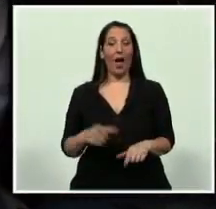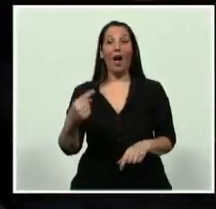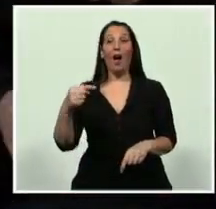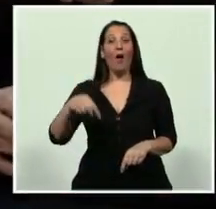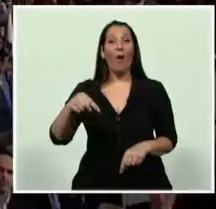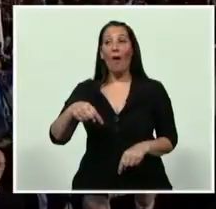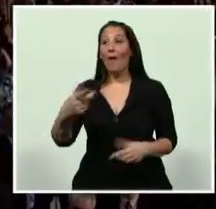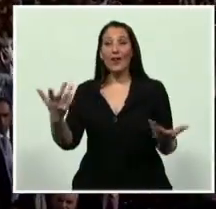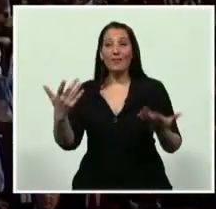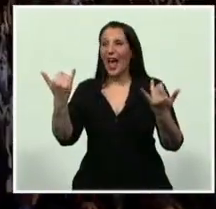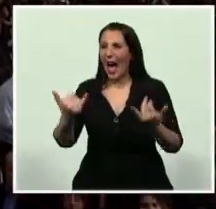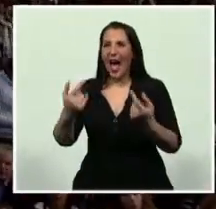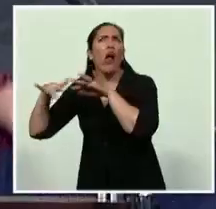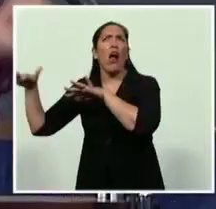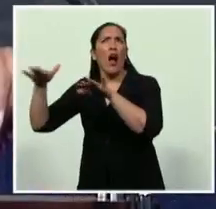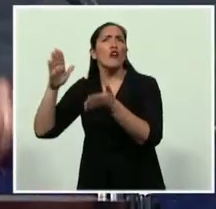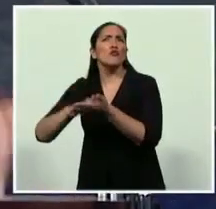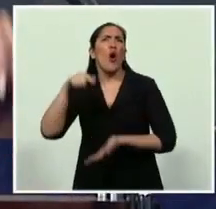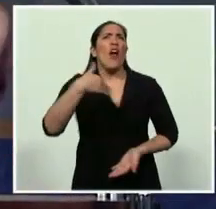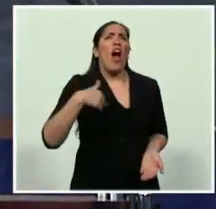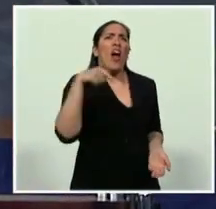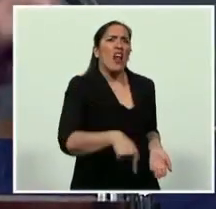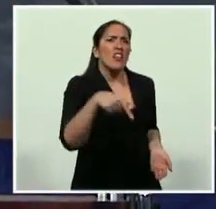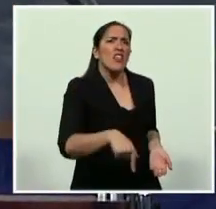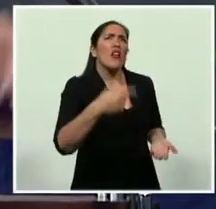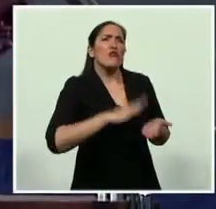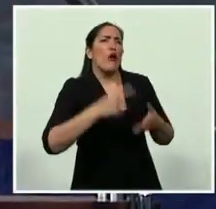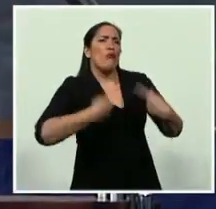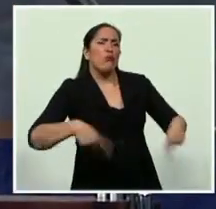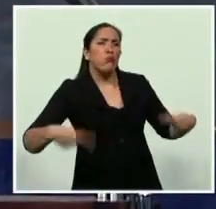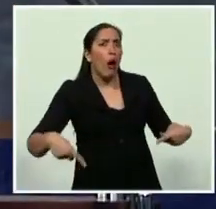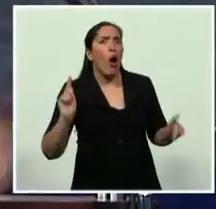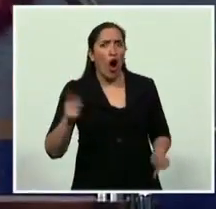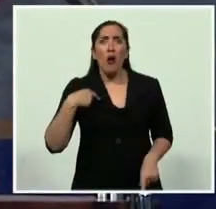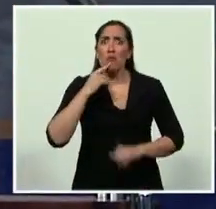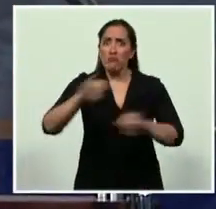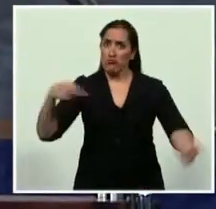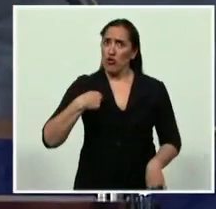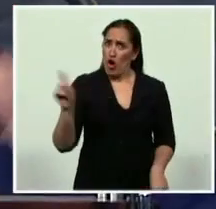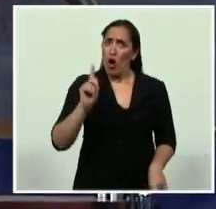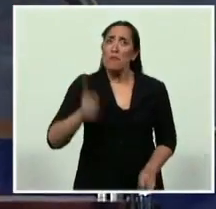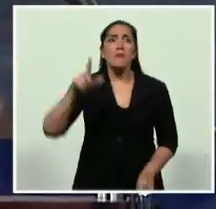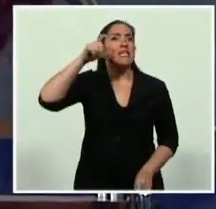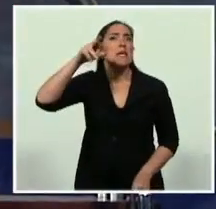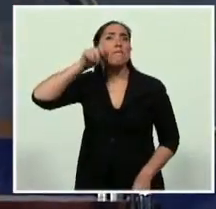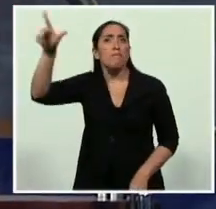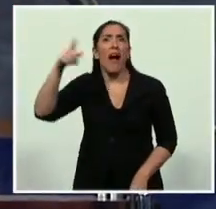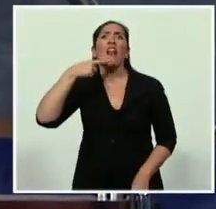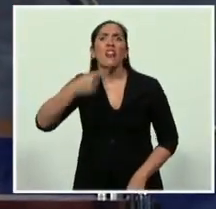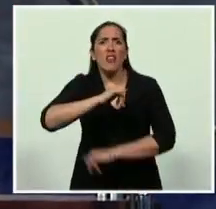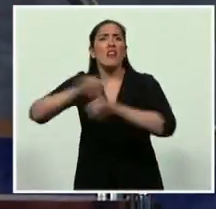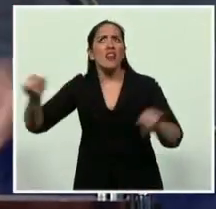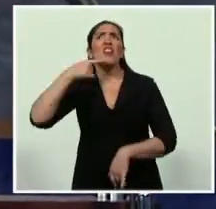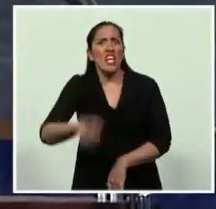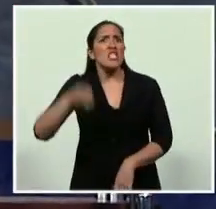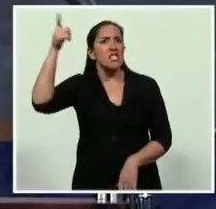la sociedad. Hoy la Argentina, no dicho por nosotros, dicho por la CEPAL, es el único país de